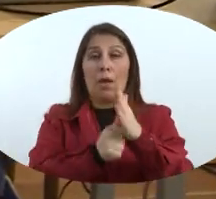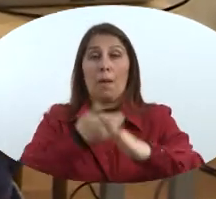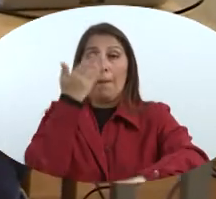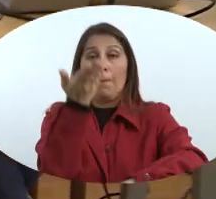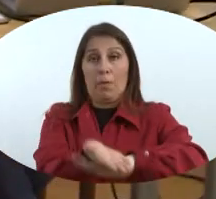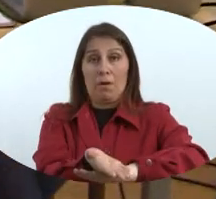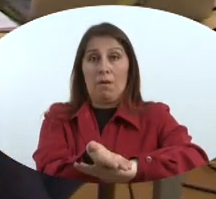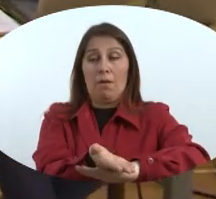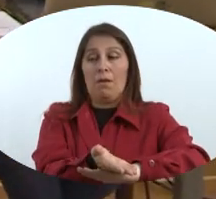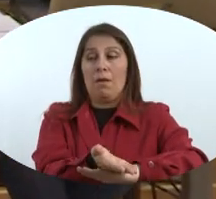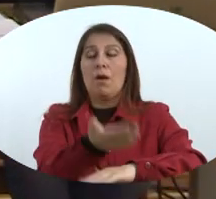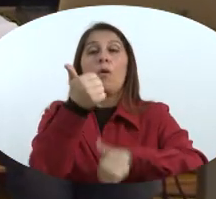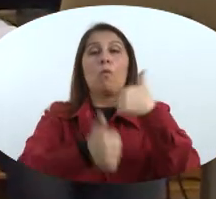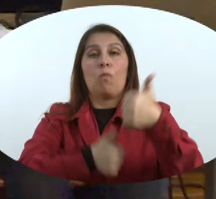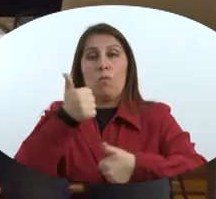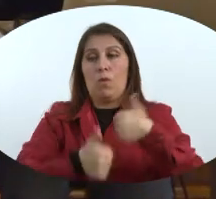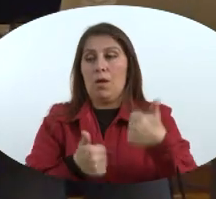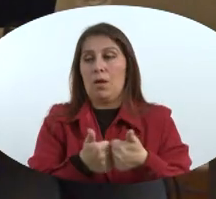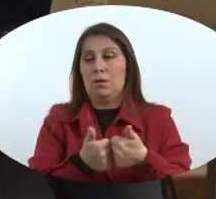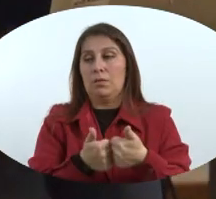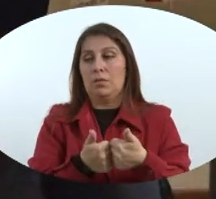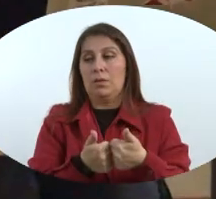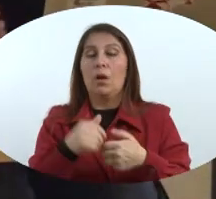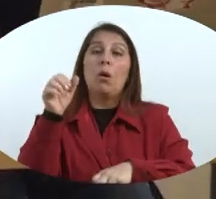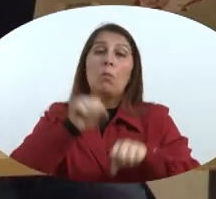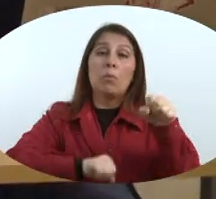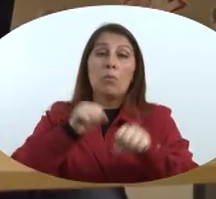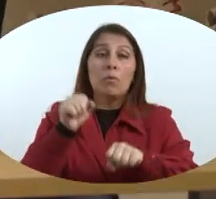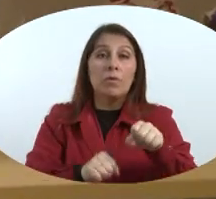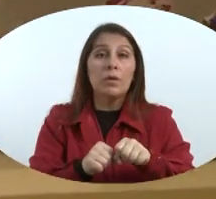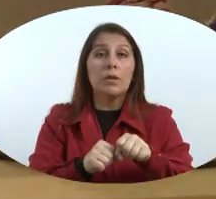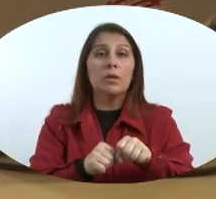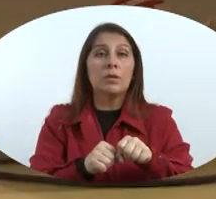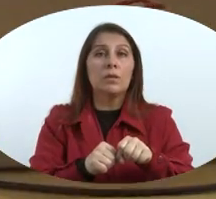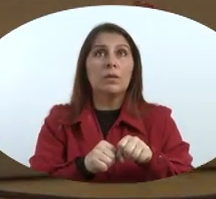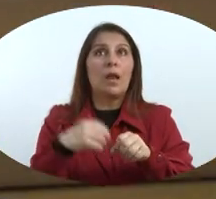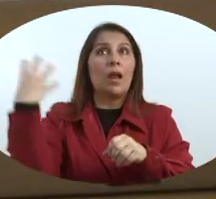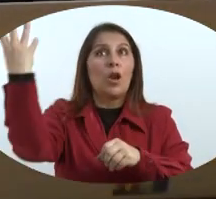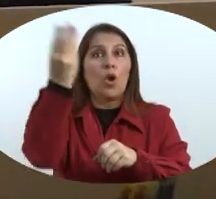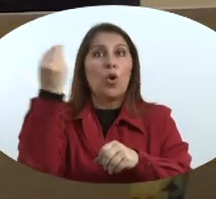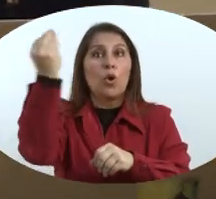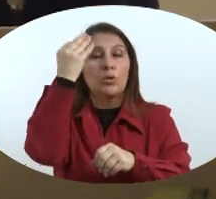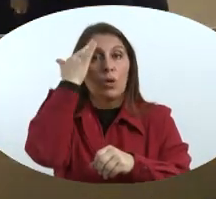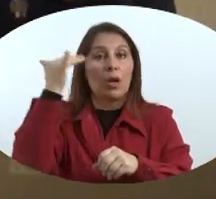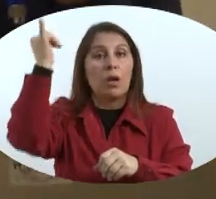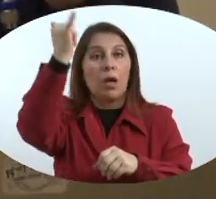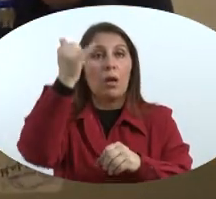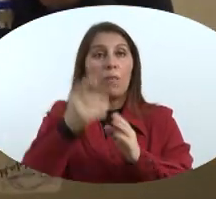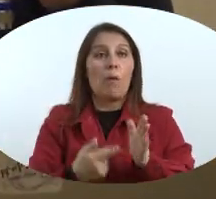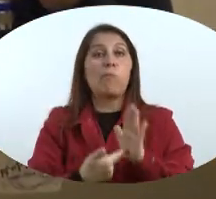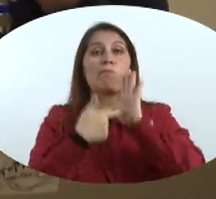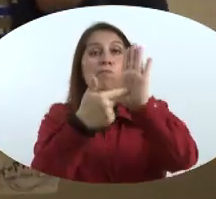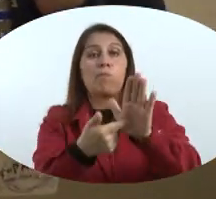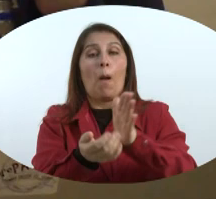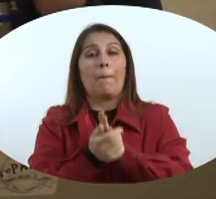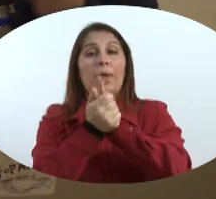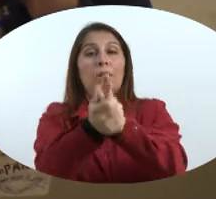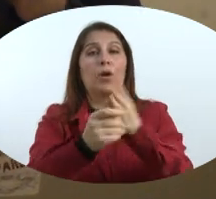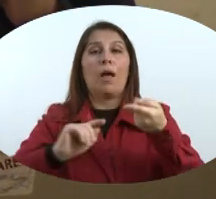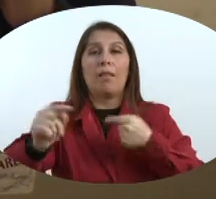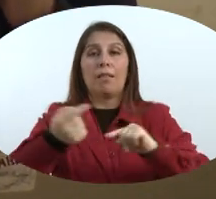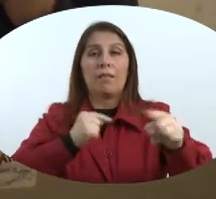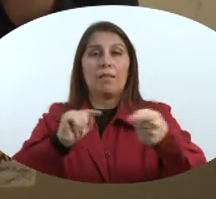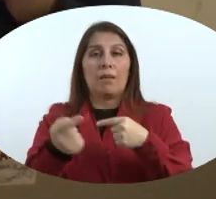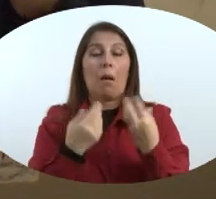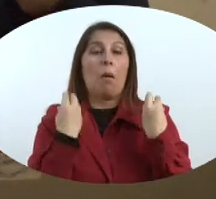programa de representación es básicamente poder llevar al escenario del consejo académico una metodología de